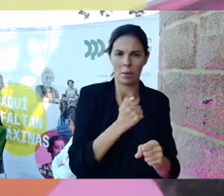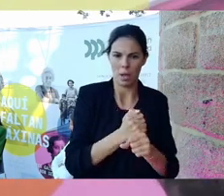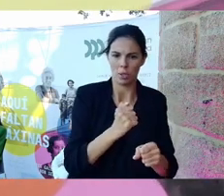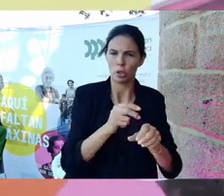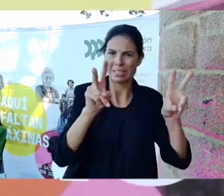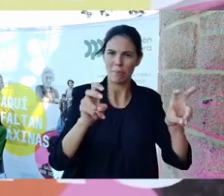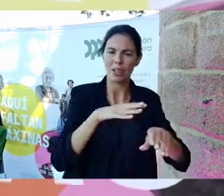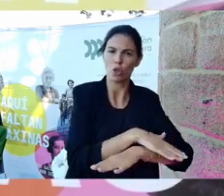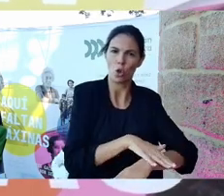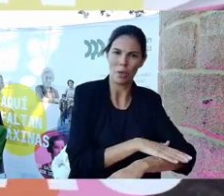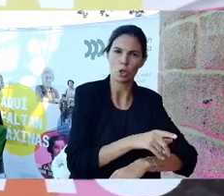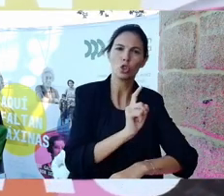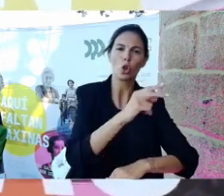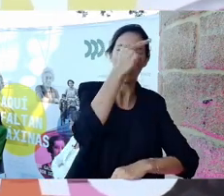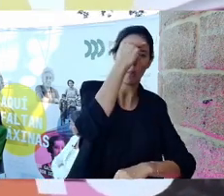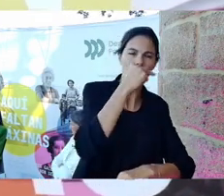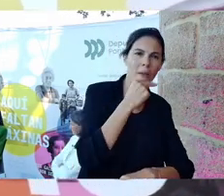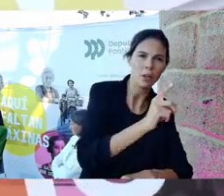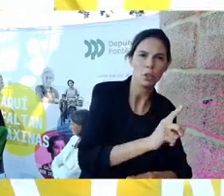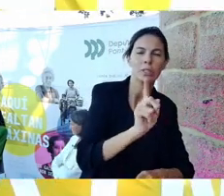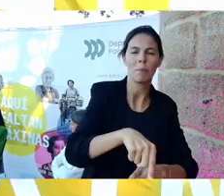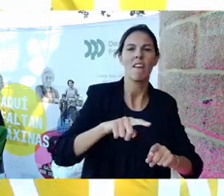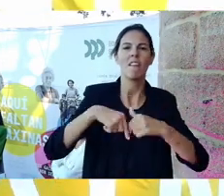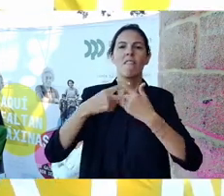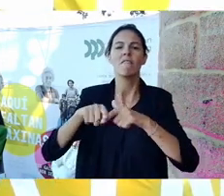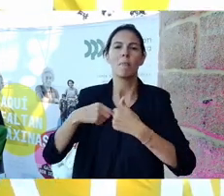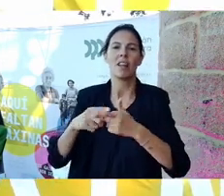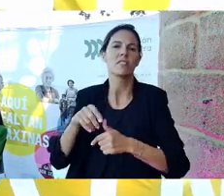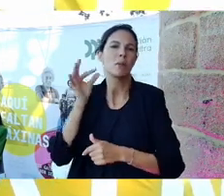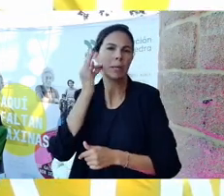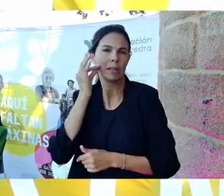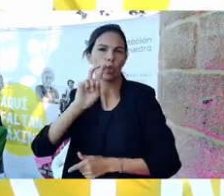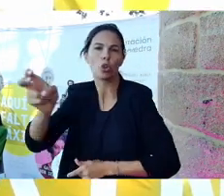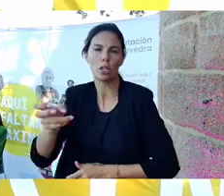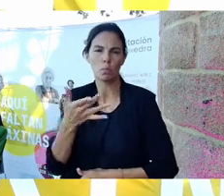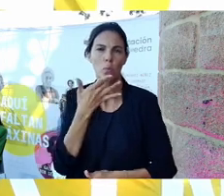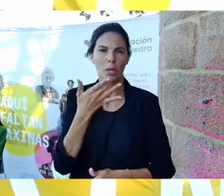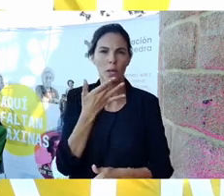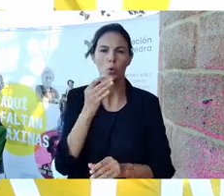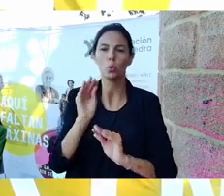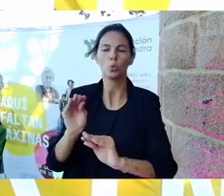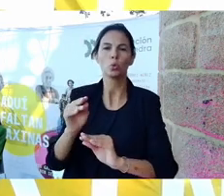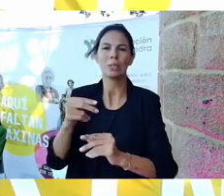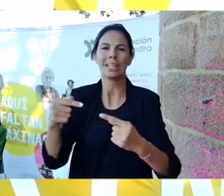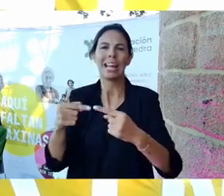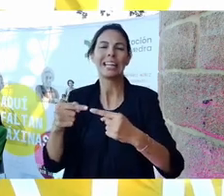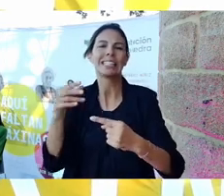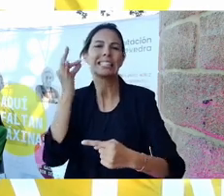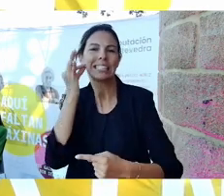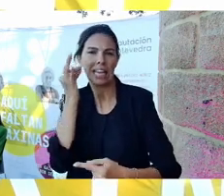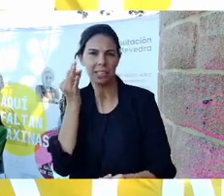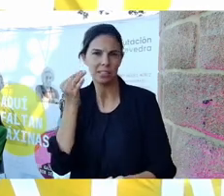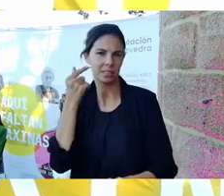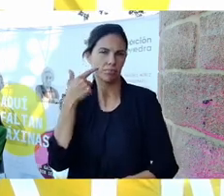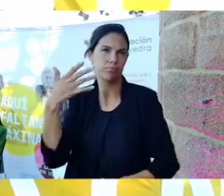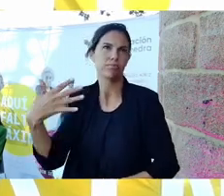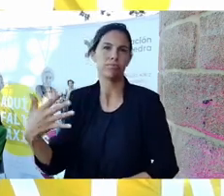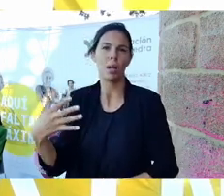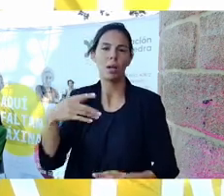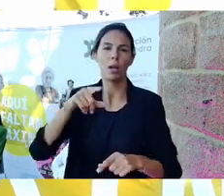las labores de gobierno, no solo de esa figura paterna, sino también de otras familiares femeninas, como podían ser sus tías,